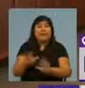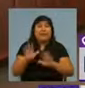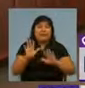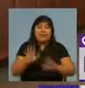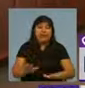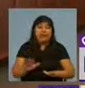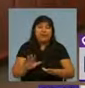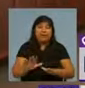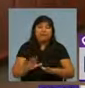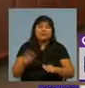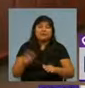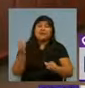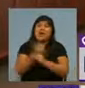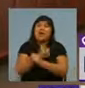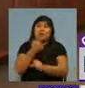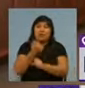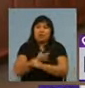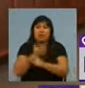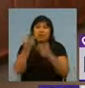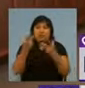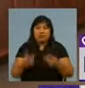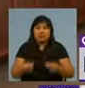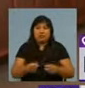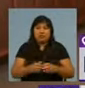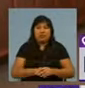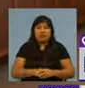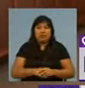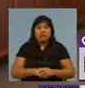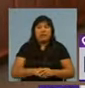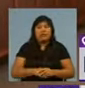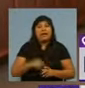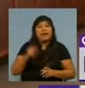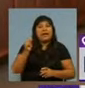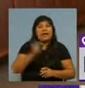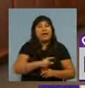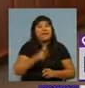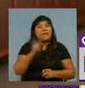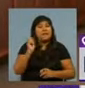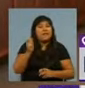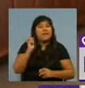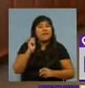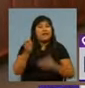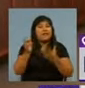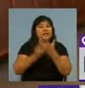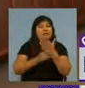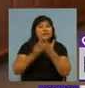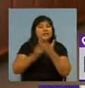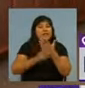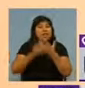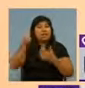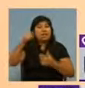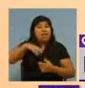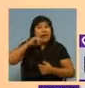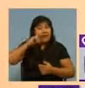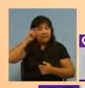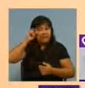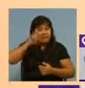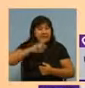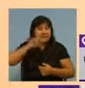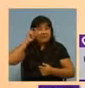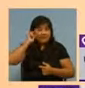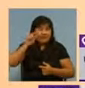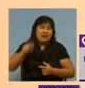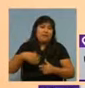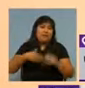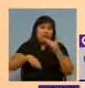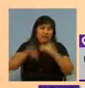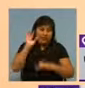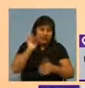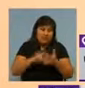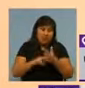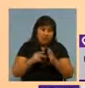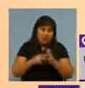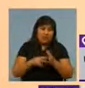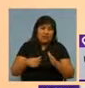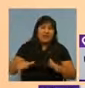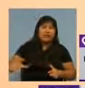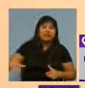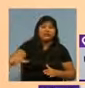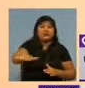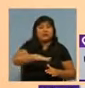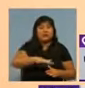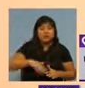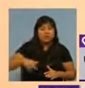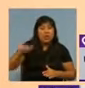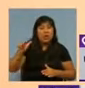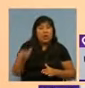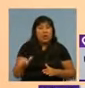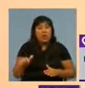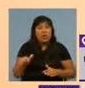frenar la habilitación de este crematorio por parte del Ministerio de Ambiente. La principal irregularidad es que la tierra es de titularidad